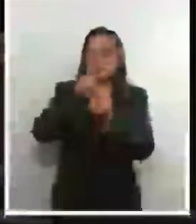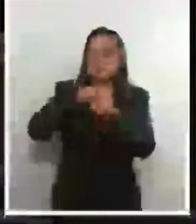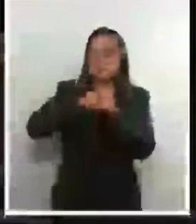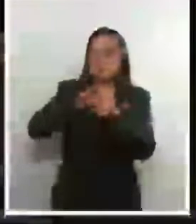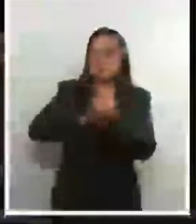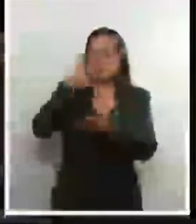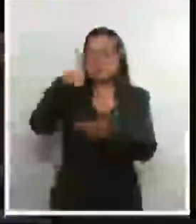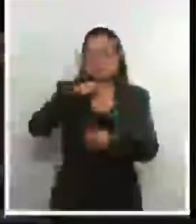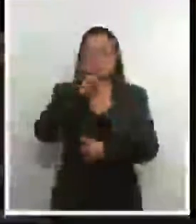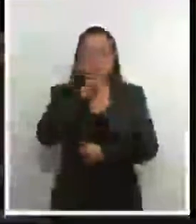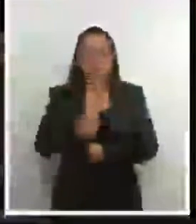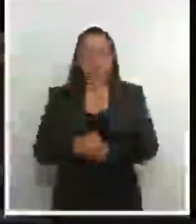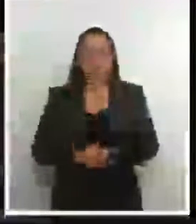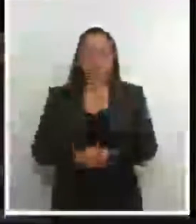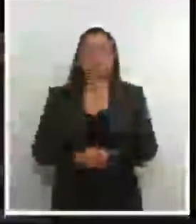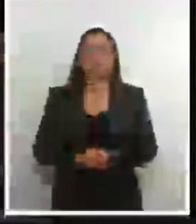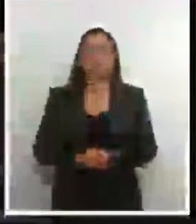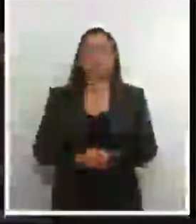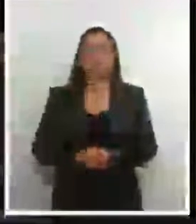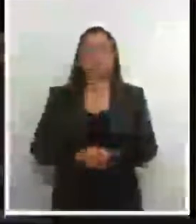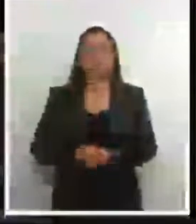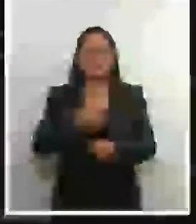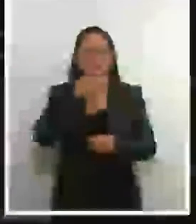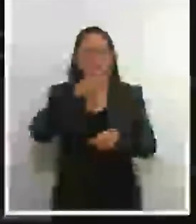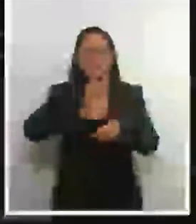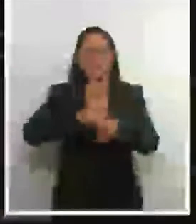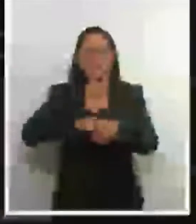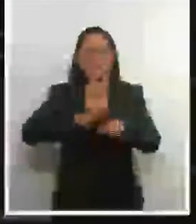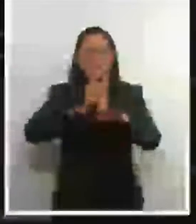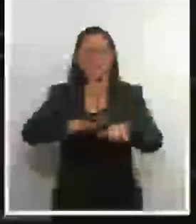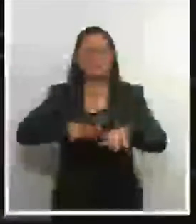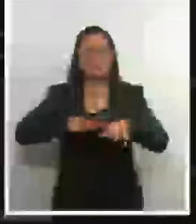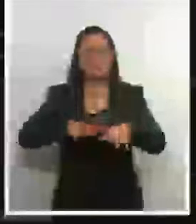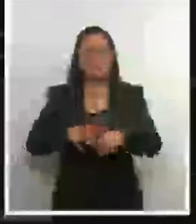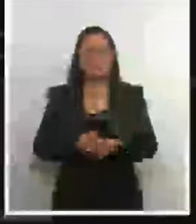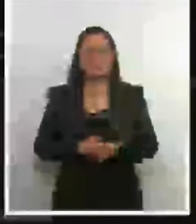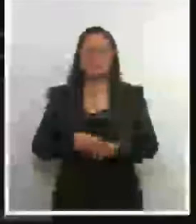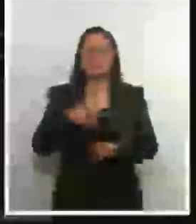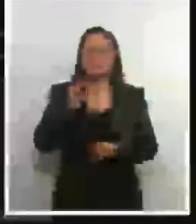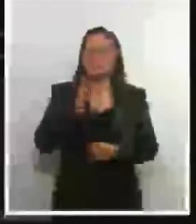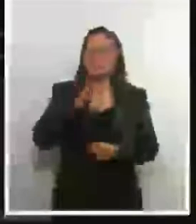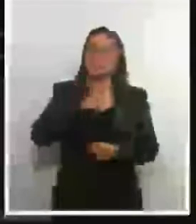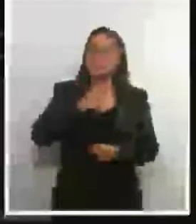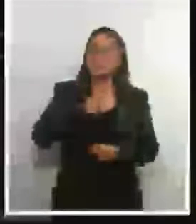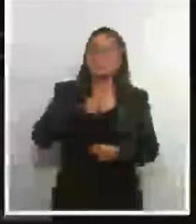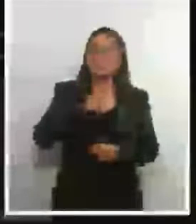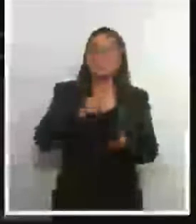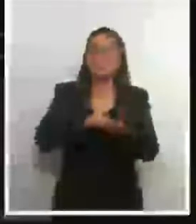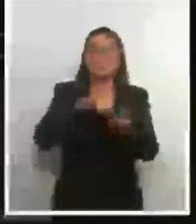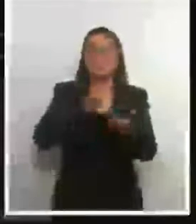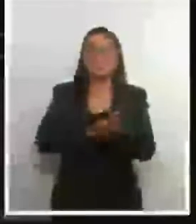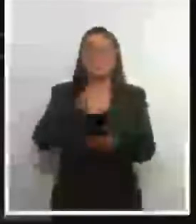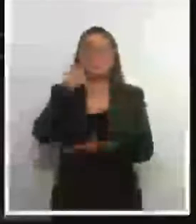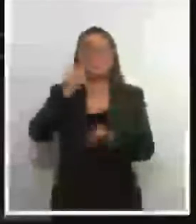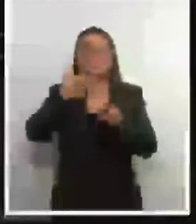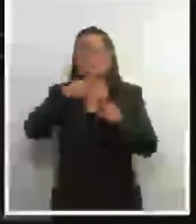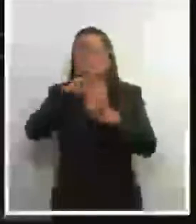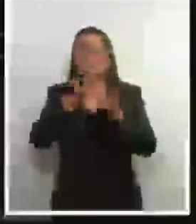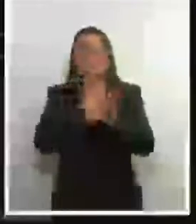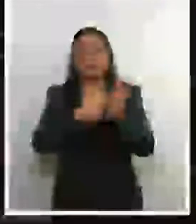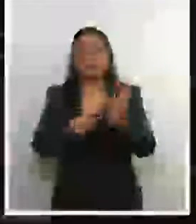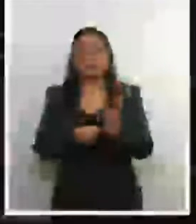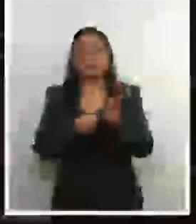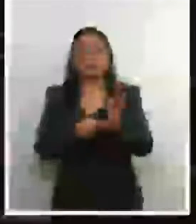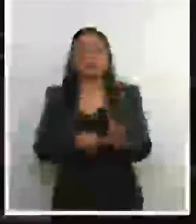registrados oradores. Informo a la Asamblea, sin embargo, que tenemos registrada solo una